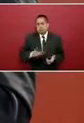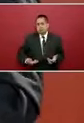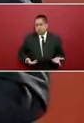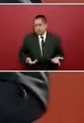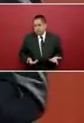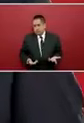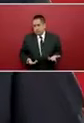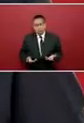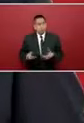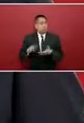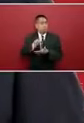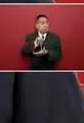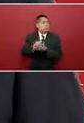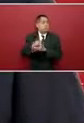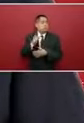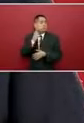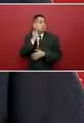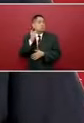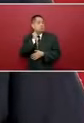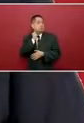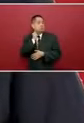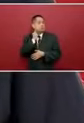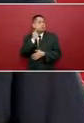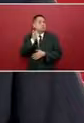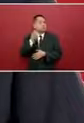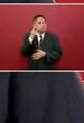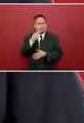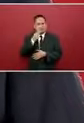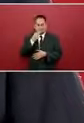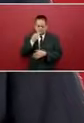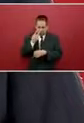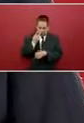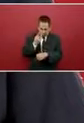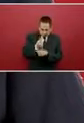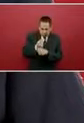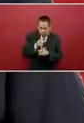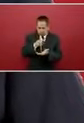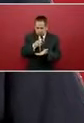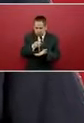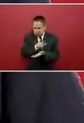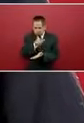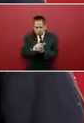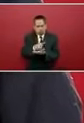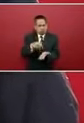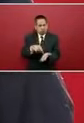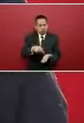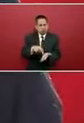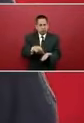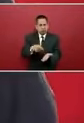El legislador es para reformar,